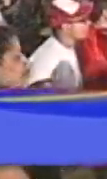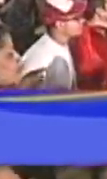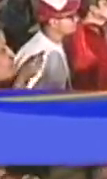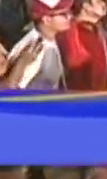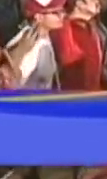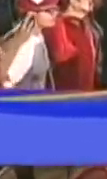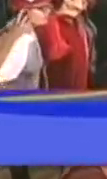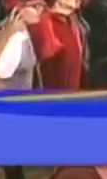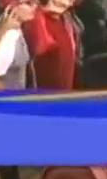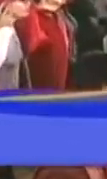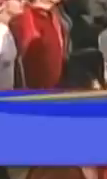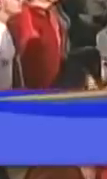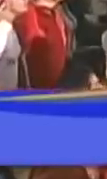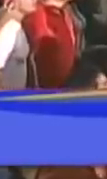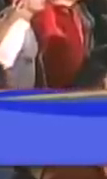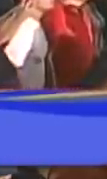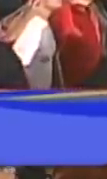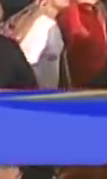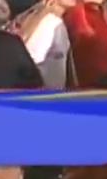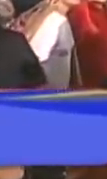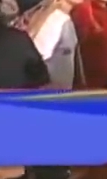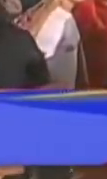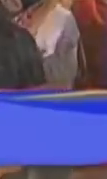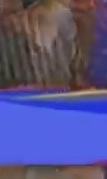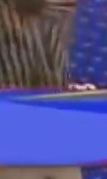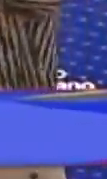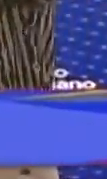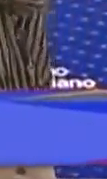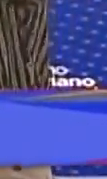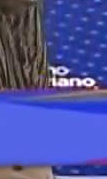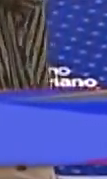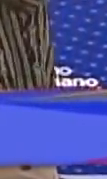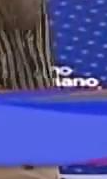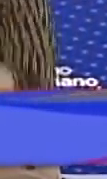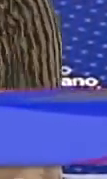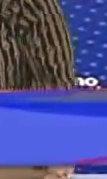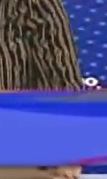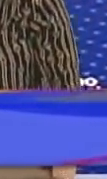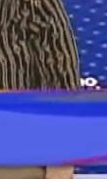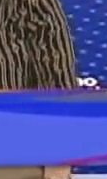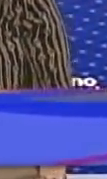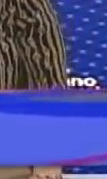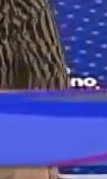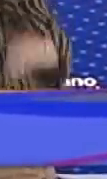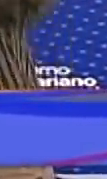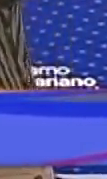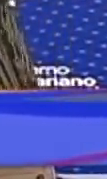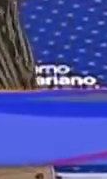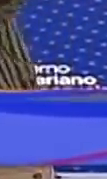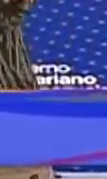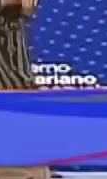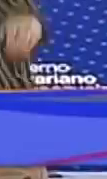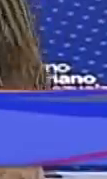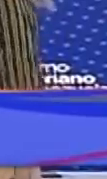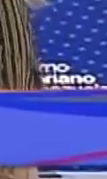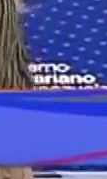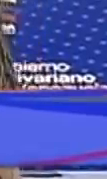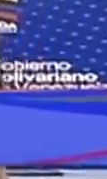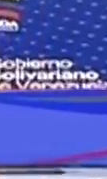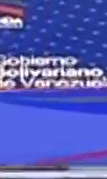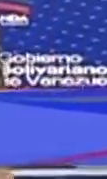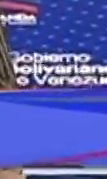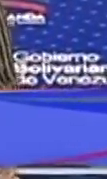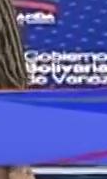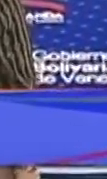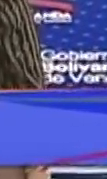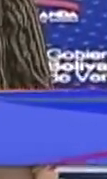querida, y en ese momento toma el destino en tu mano, echa para adelante mi hermano, la ayuda